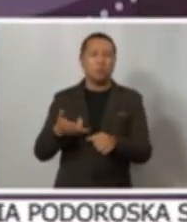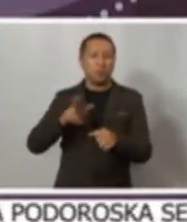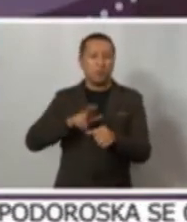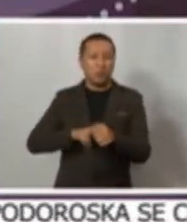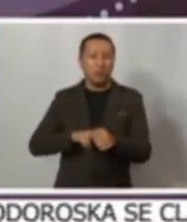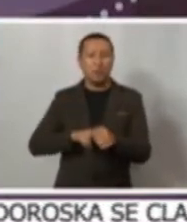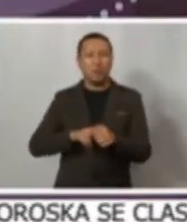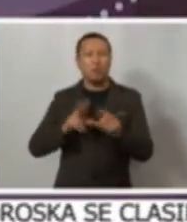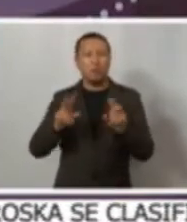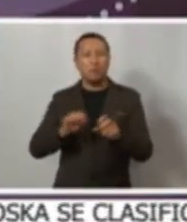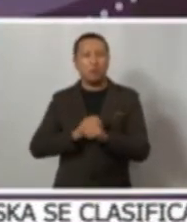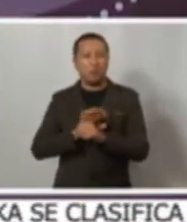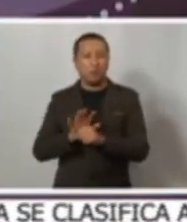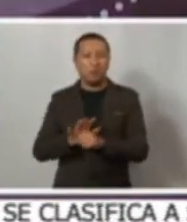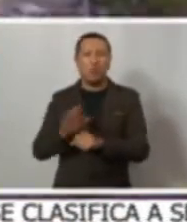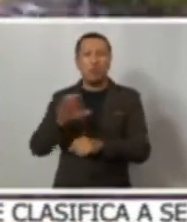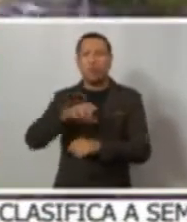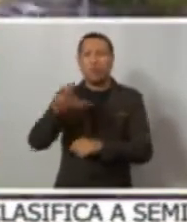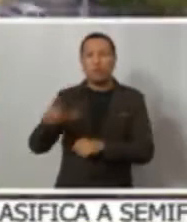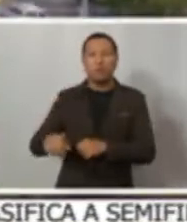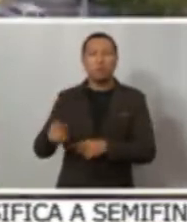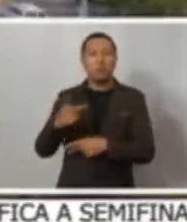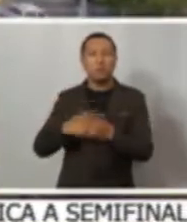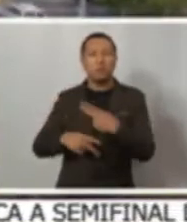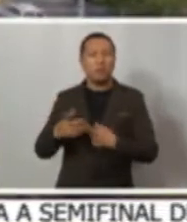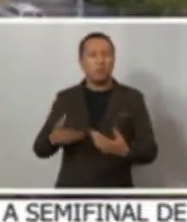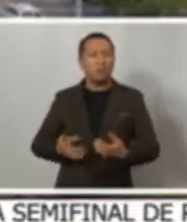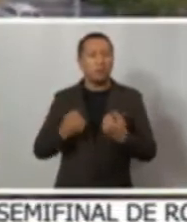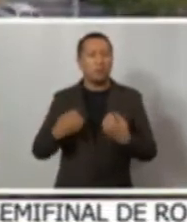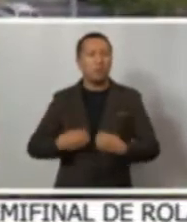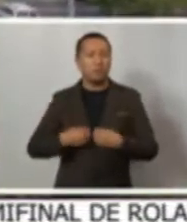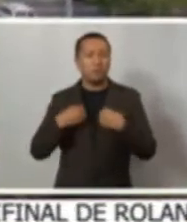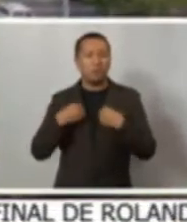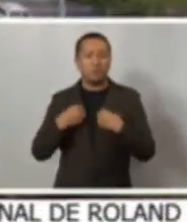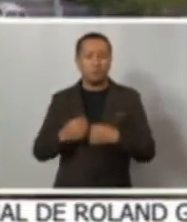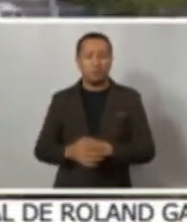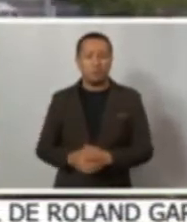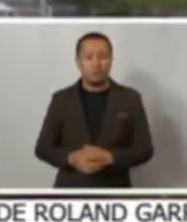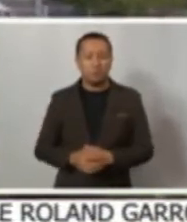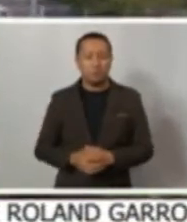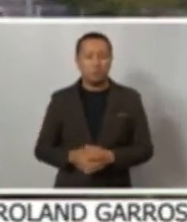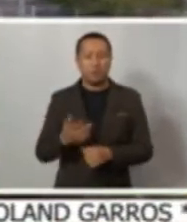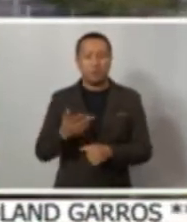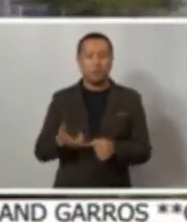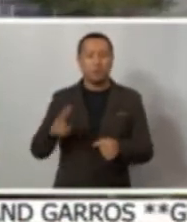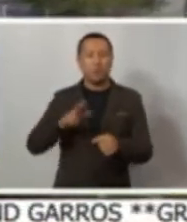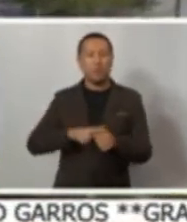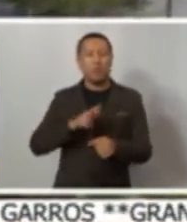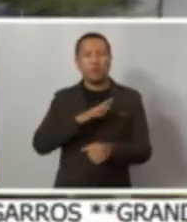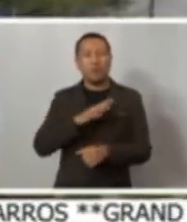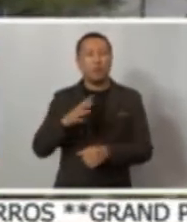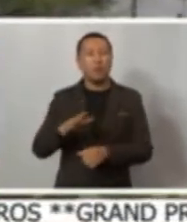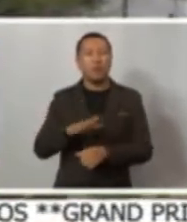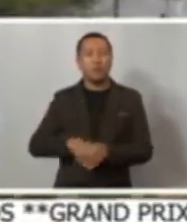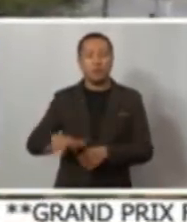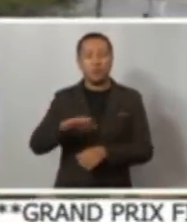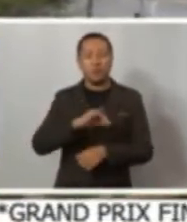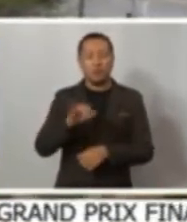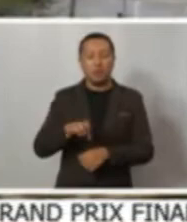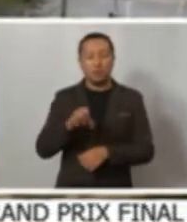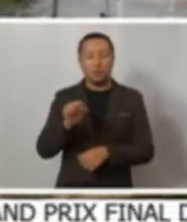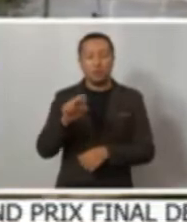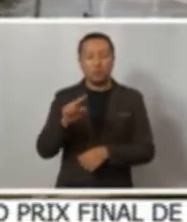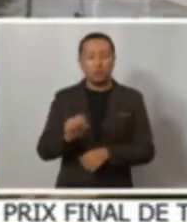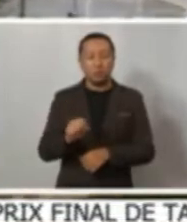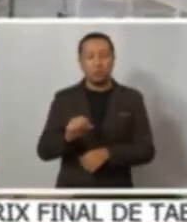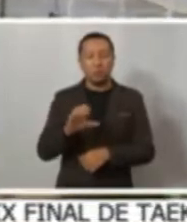Hospital General de Cancún. Por la entrada del huracán Delta, personal del Hospital General en Benito Juárez, Jesús Comate Rodríguez,